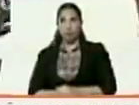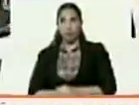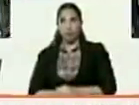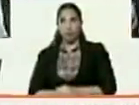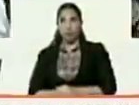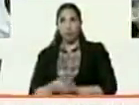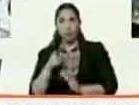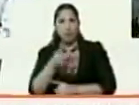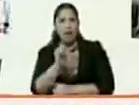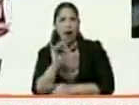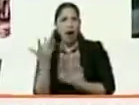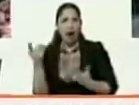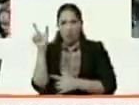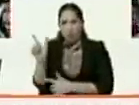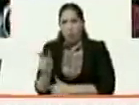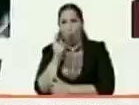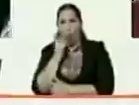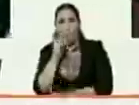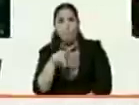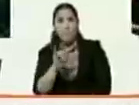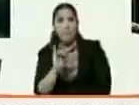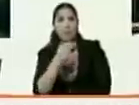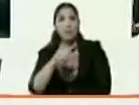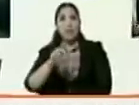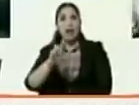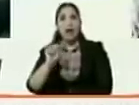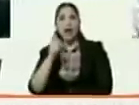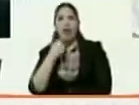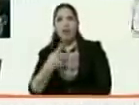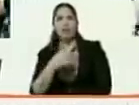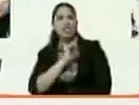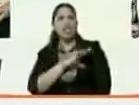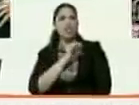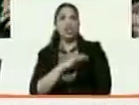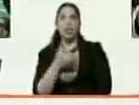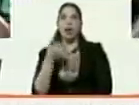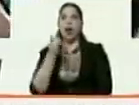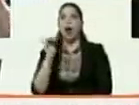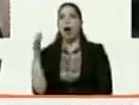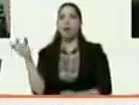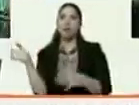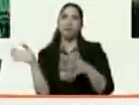Allá está el señor Piñera, que decía que Chile era un oasis.